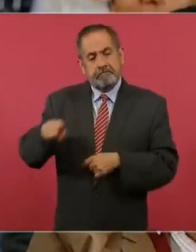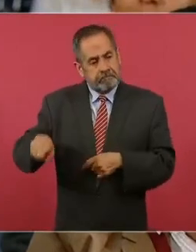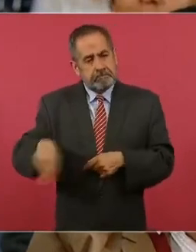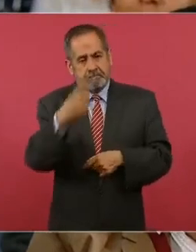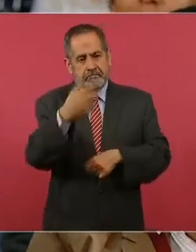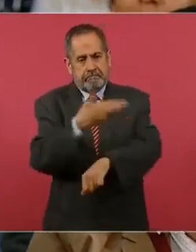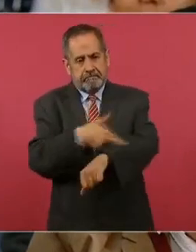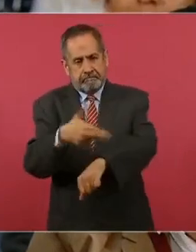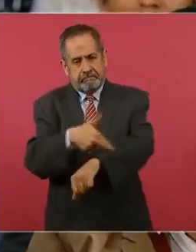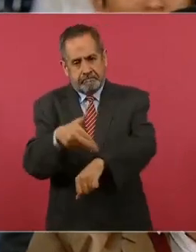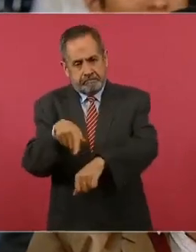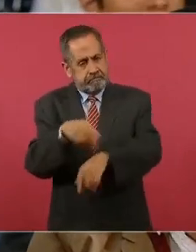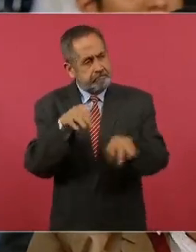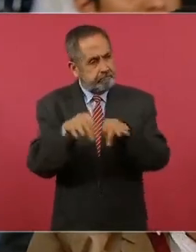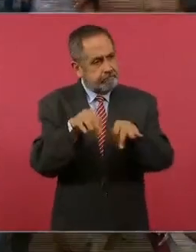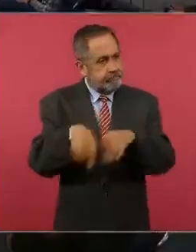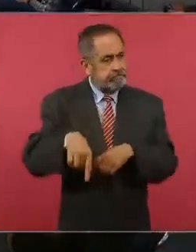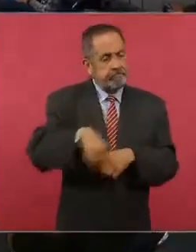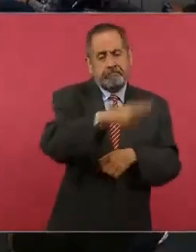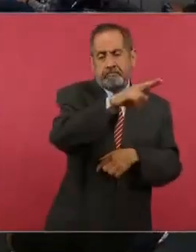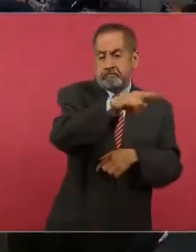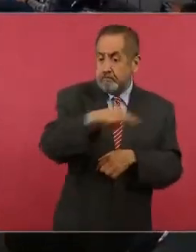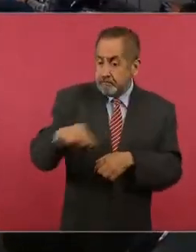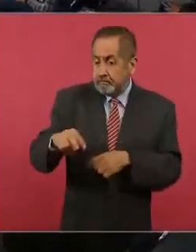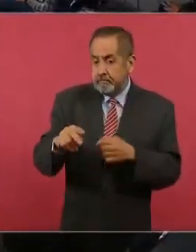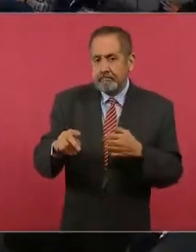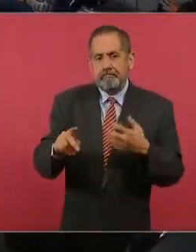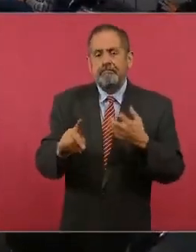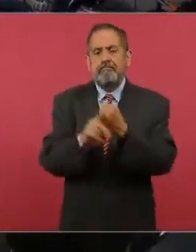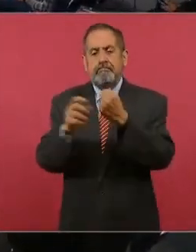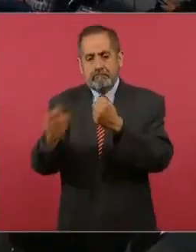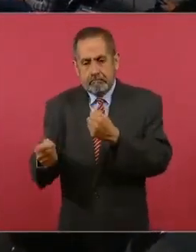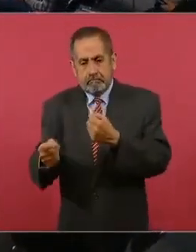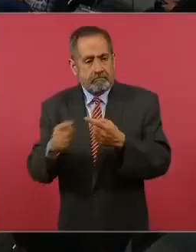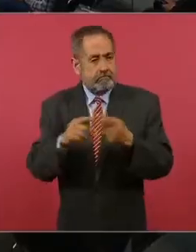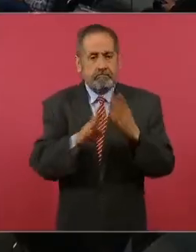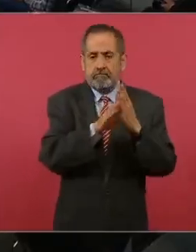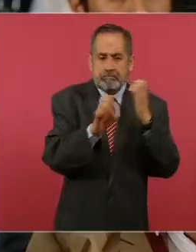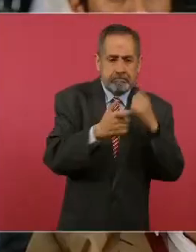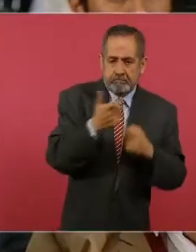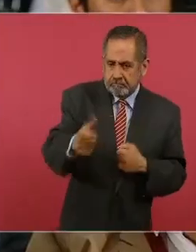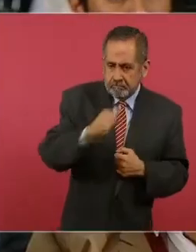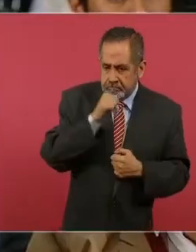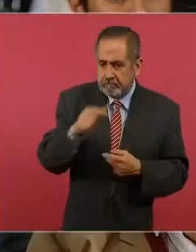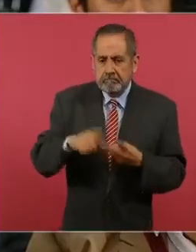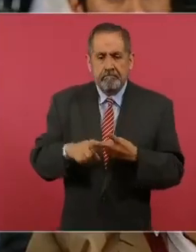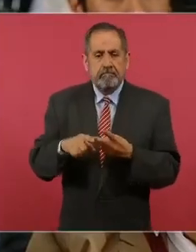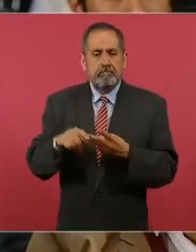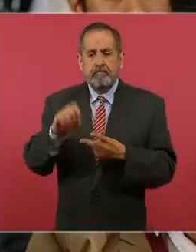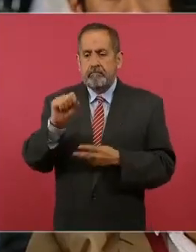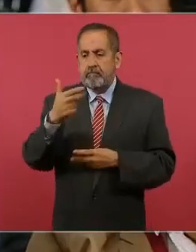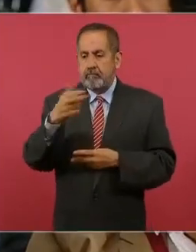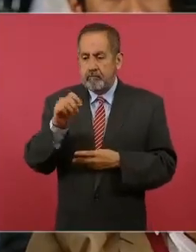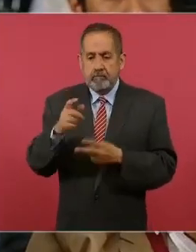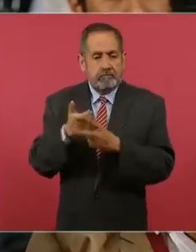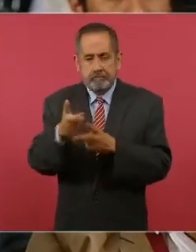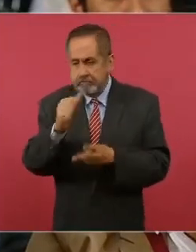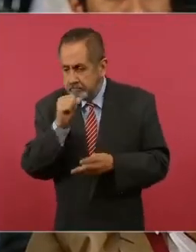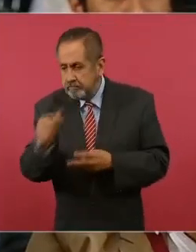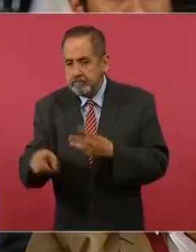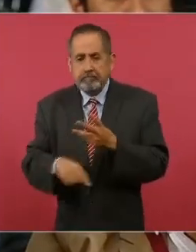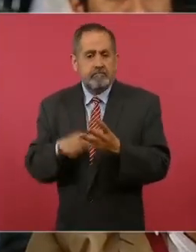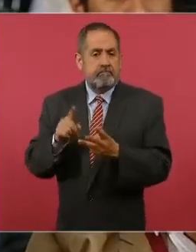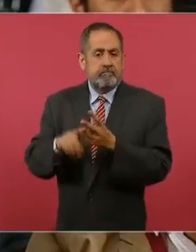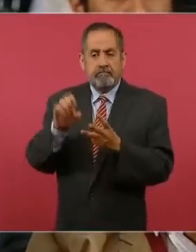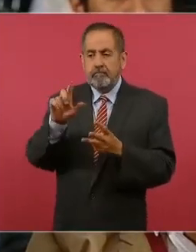a hacer este trabajo. Bueno, pues ni Electra, ni el Metrobús, ni la empresa Xiaomi, ni el gobierno de la ciudad en este caso, se han